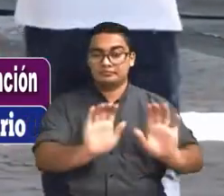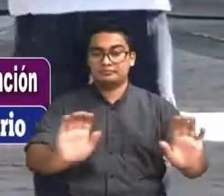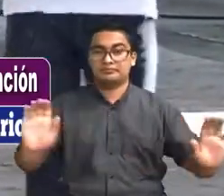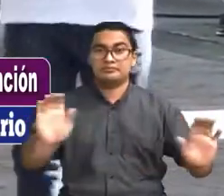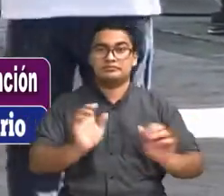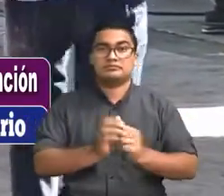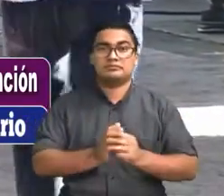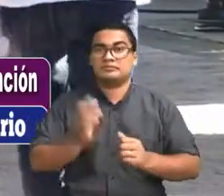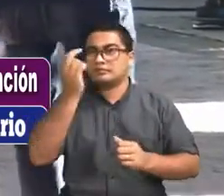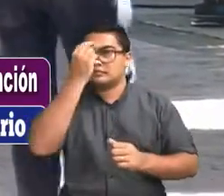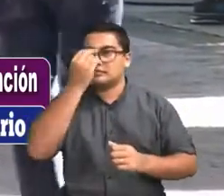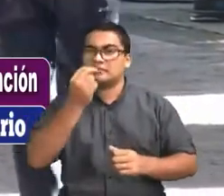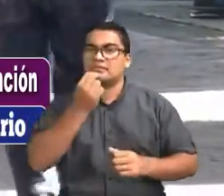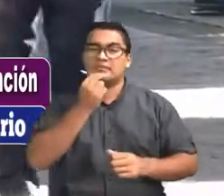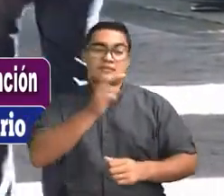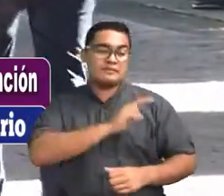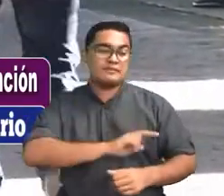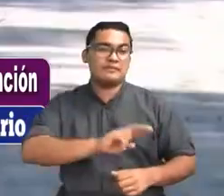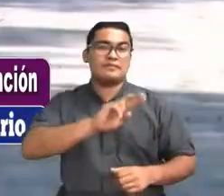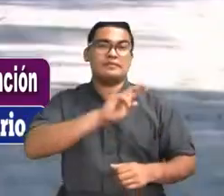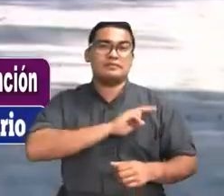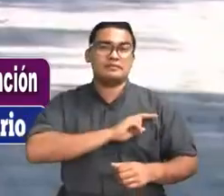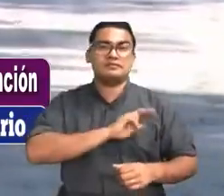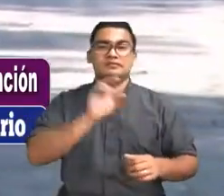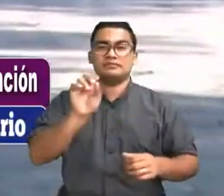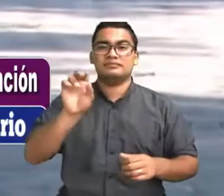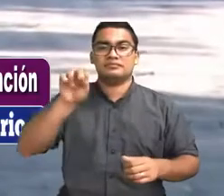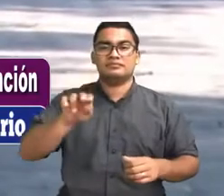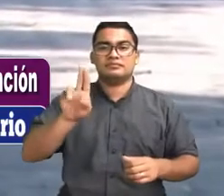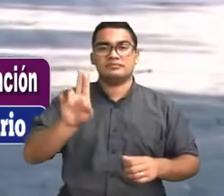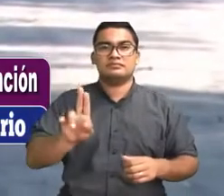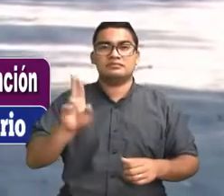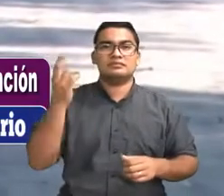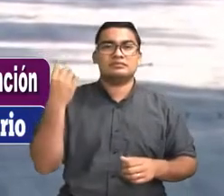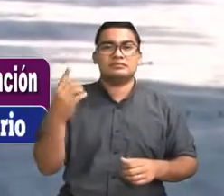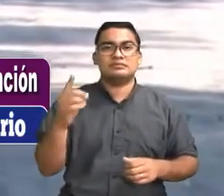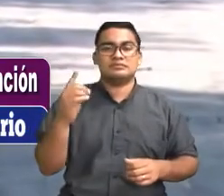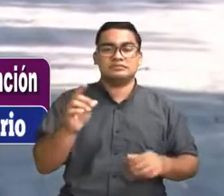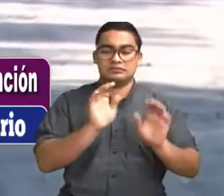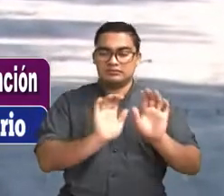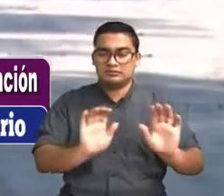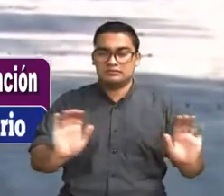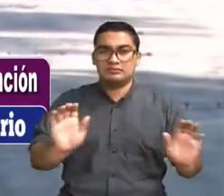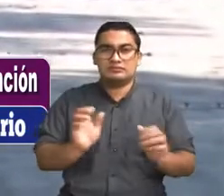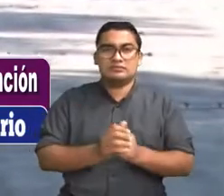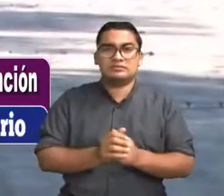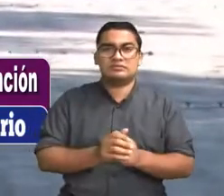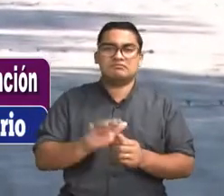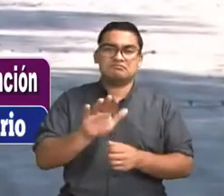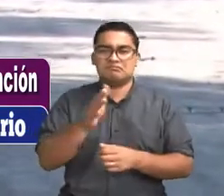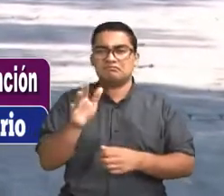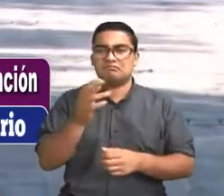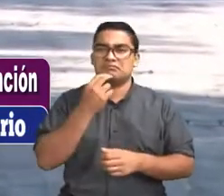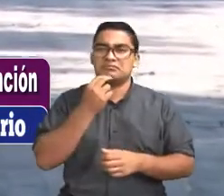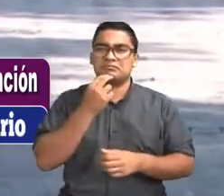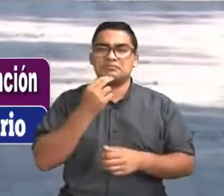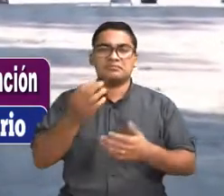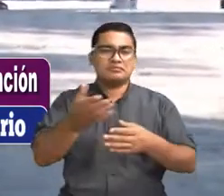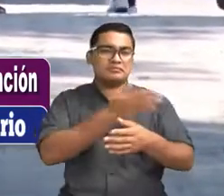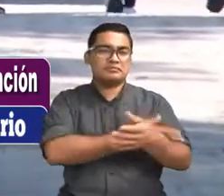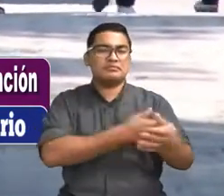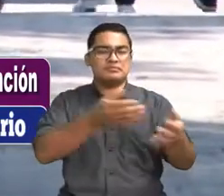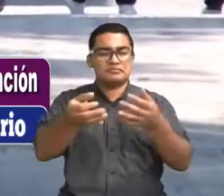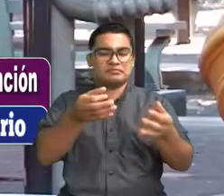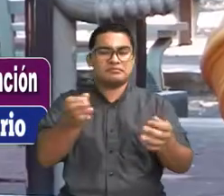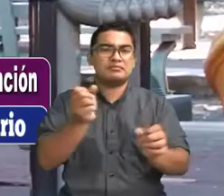los principios por los que se rige precisamente la Convención de los Derechos del Niño y la Niña. Yo sé que más o menos usted ha venido explicando sobre esta línea